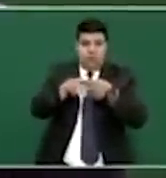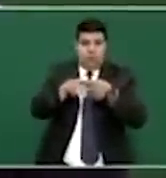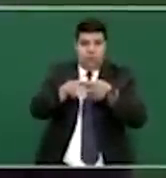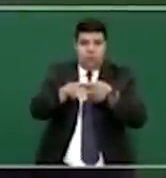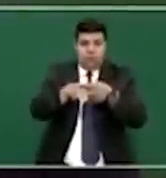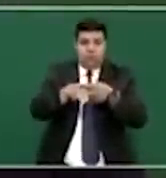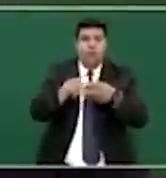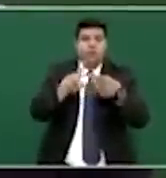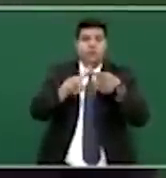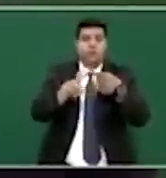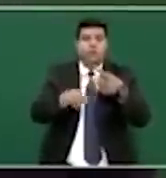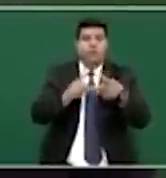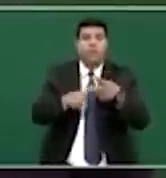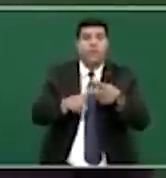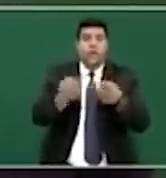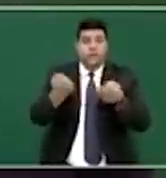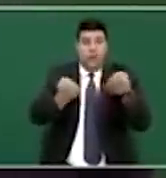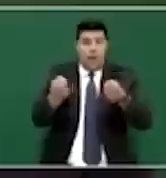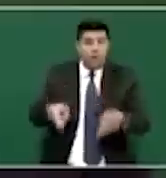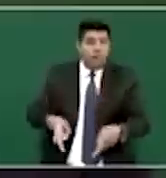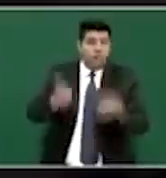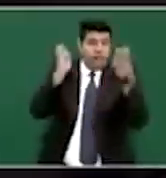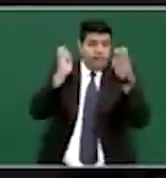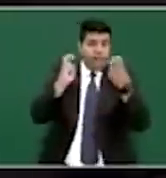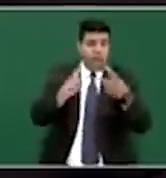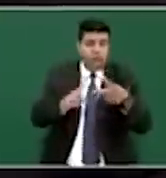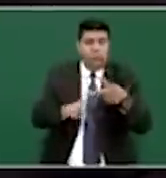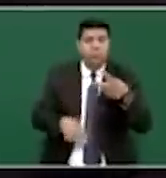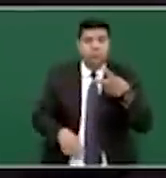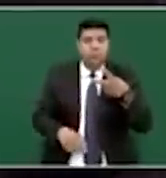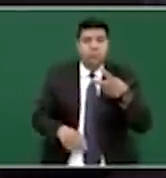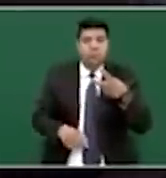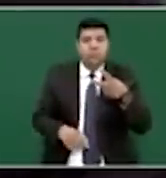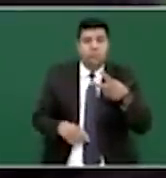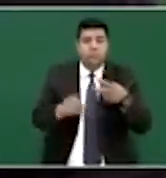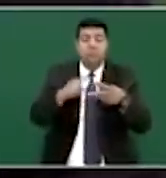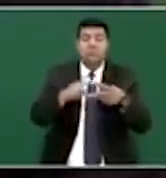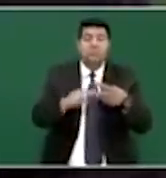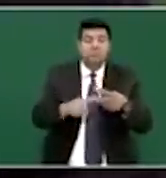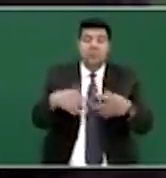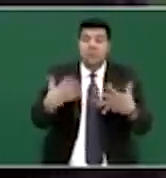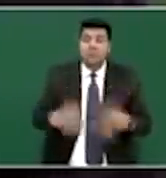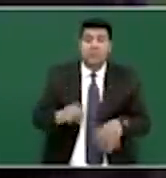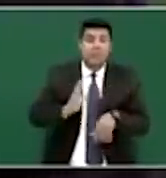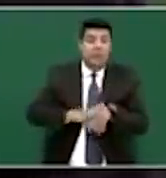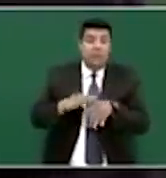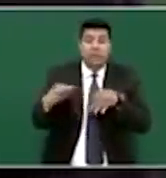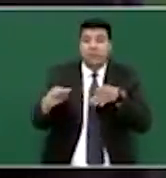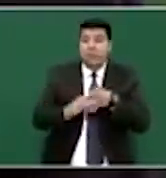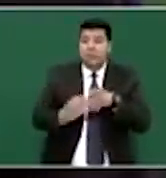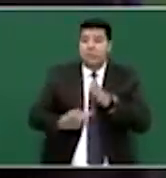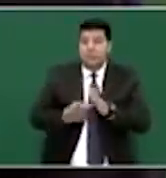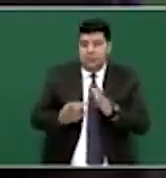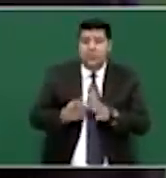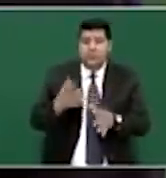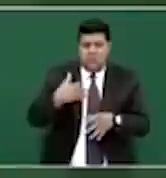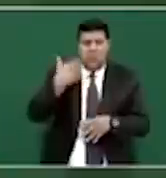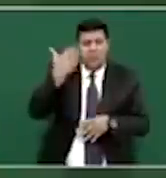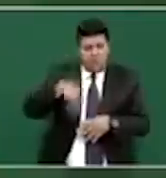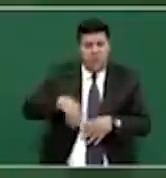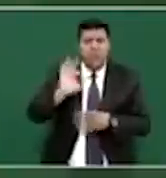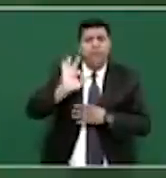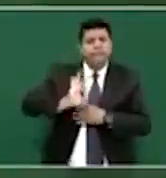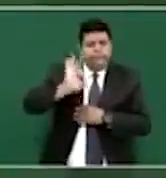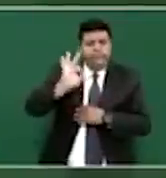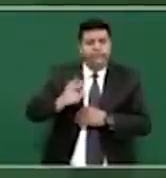y robo de vehículo, por lo general, se tiene toda la información. A